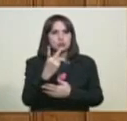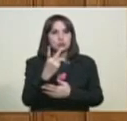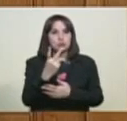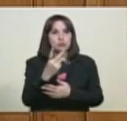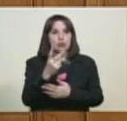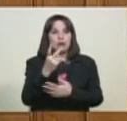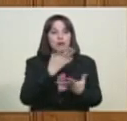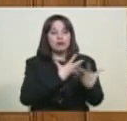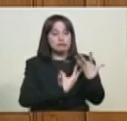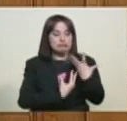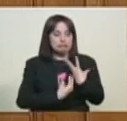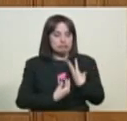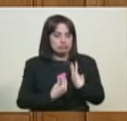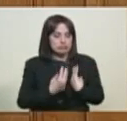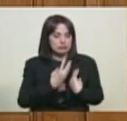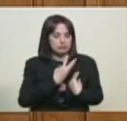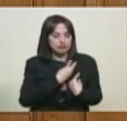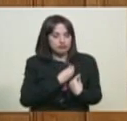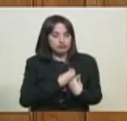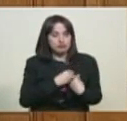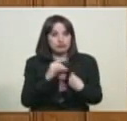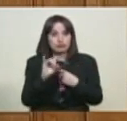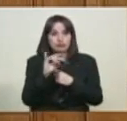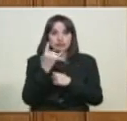fechas tristes